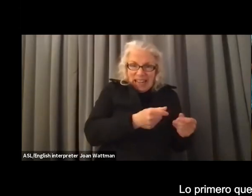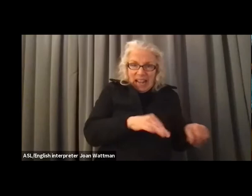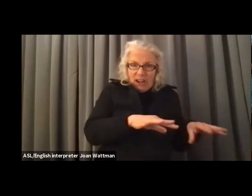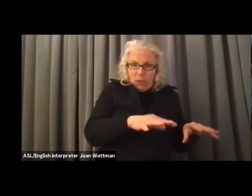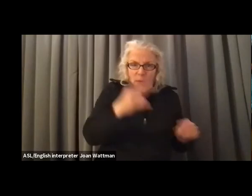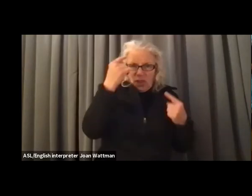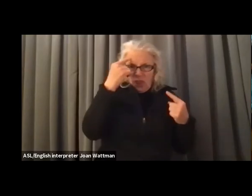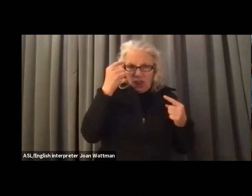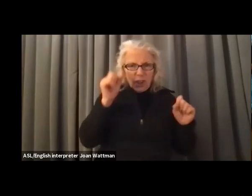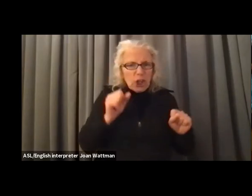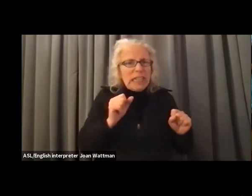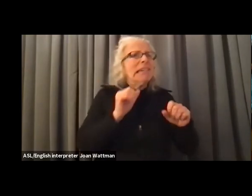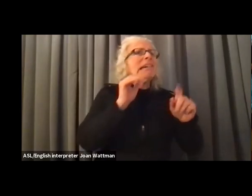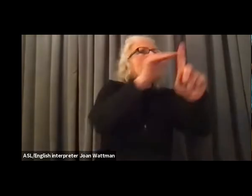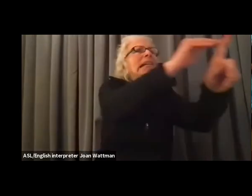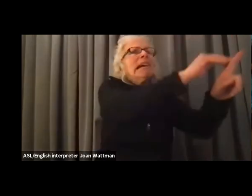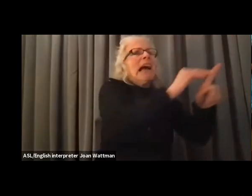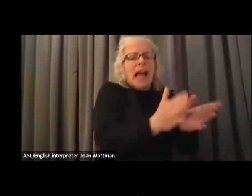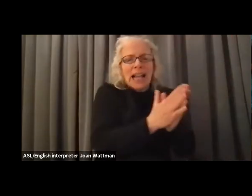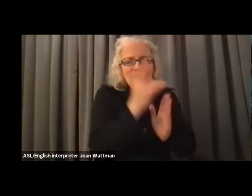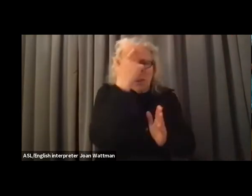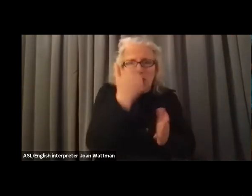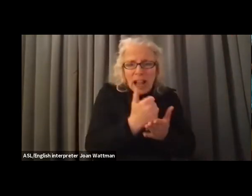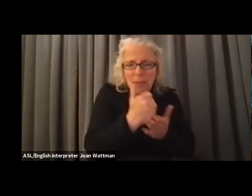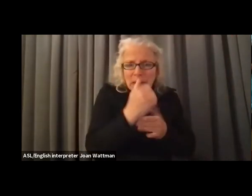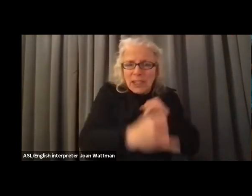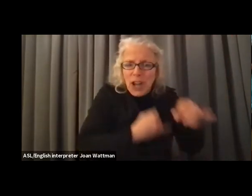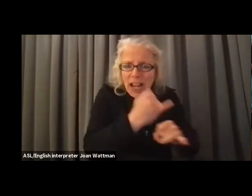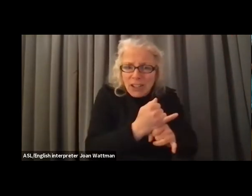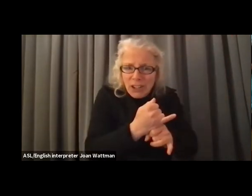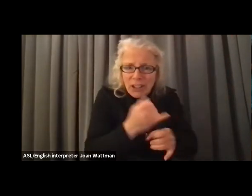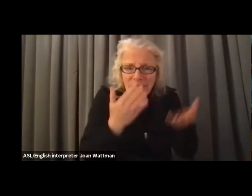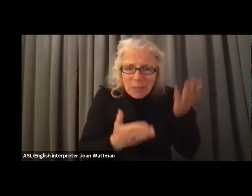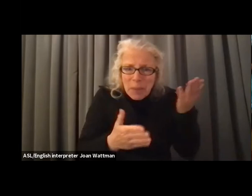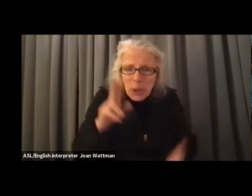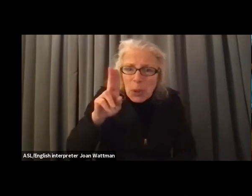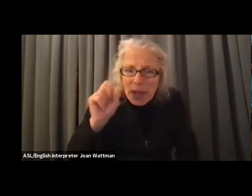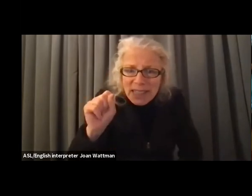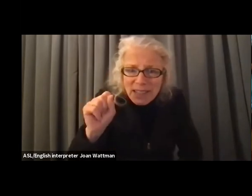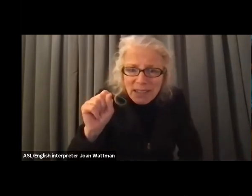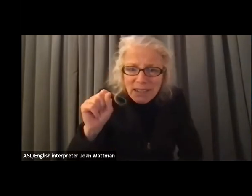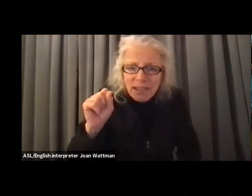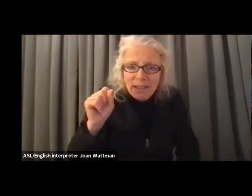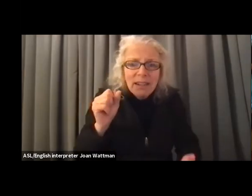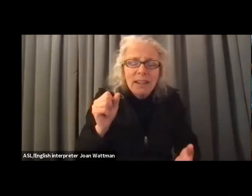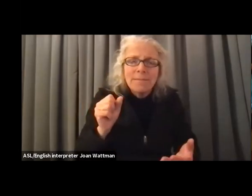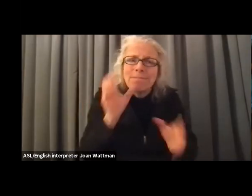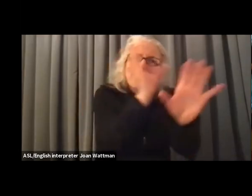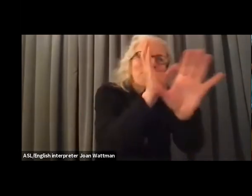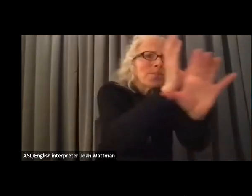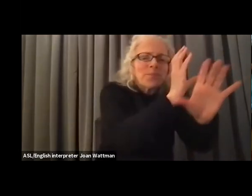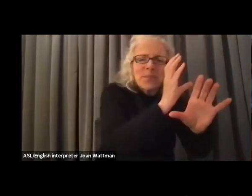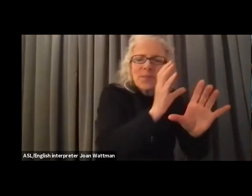Unidos y buscar a gente muy poderosa como Angela Davis, gente que siempre alzó la voz en contra de